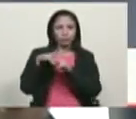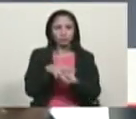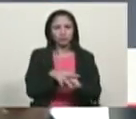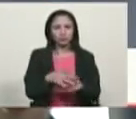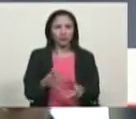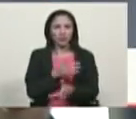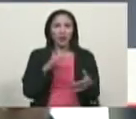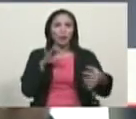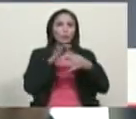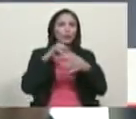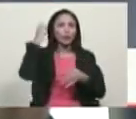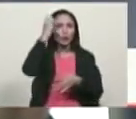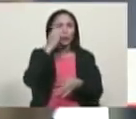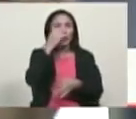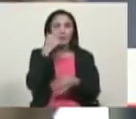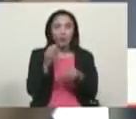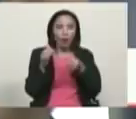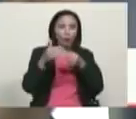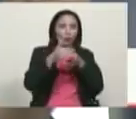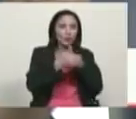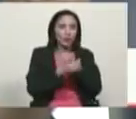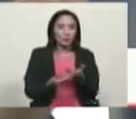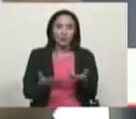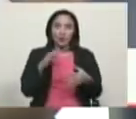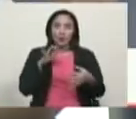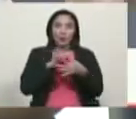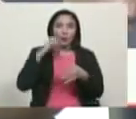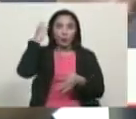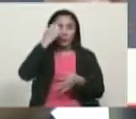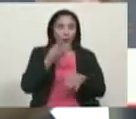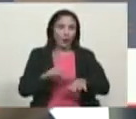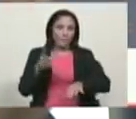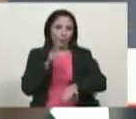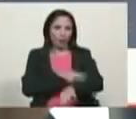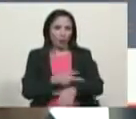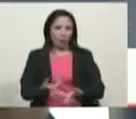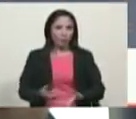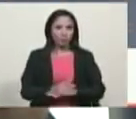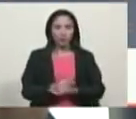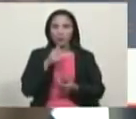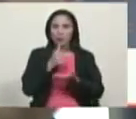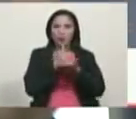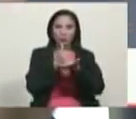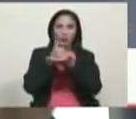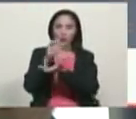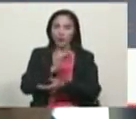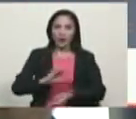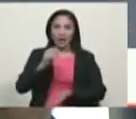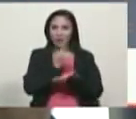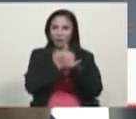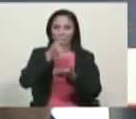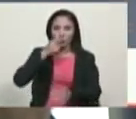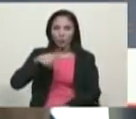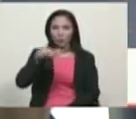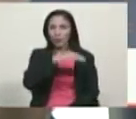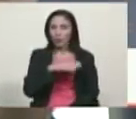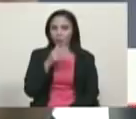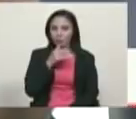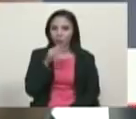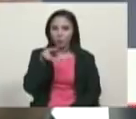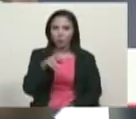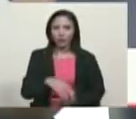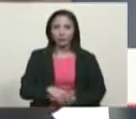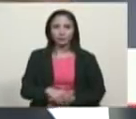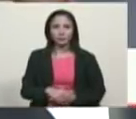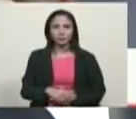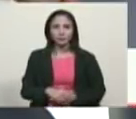la implosión de la Unión Europea. Una Unión Europea que cada vez satisface menos a sus pueblos. Lo estamos viendo. Por